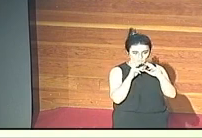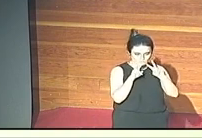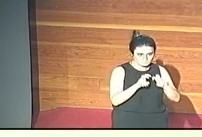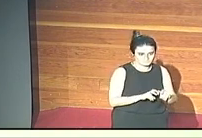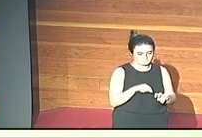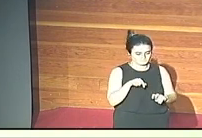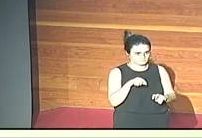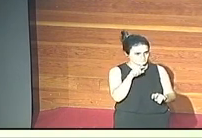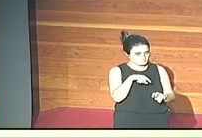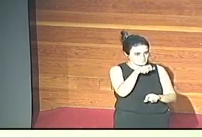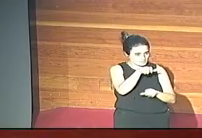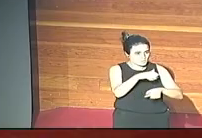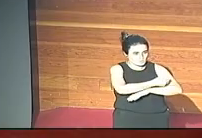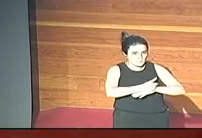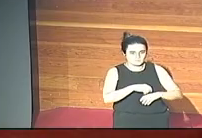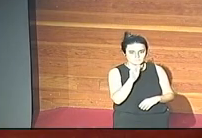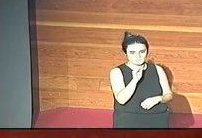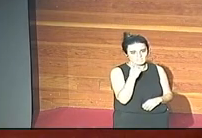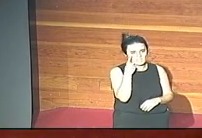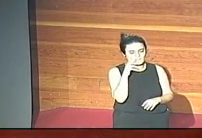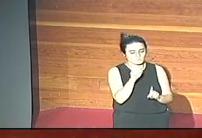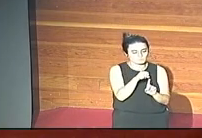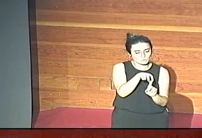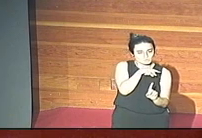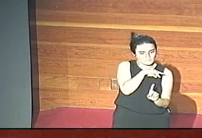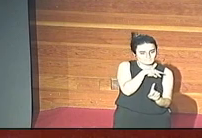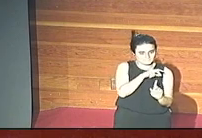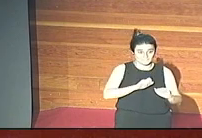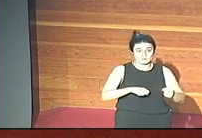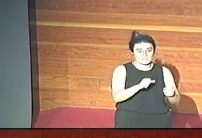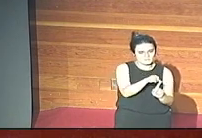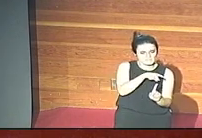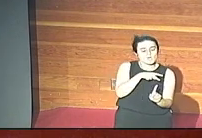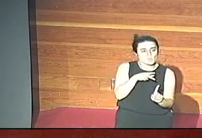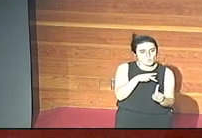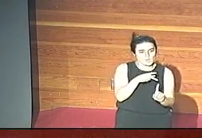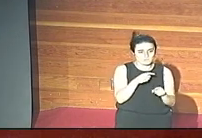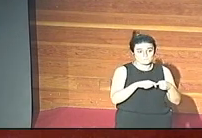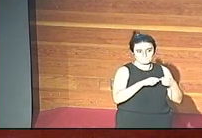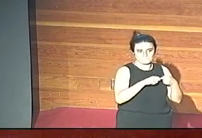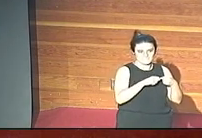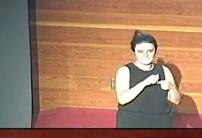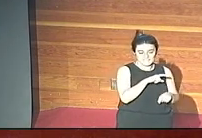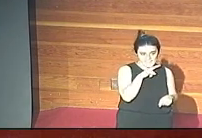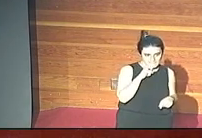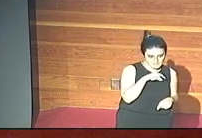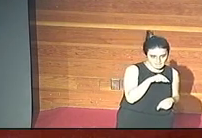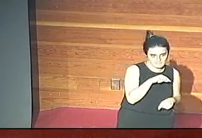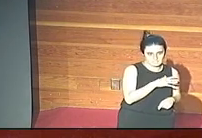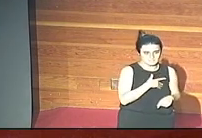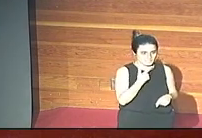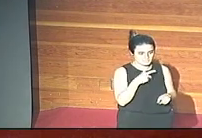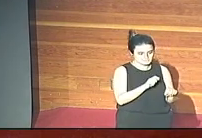si tenían una visión materialista de la naturaleza una naturaleza como recurso al servicio de